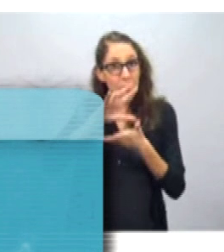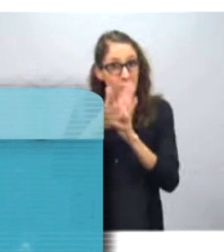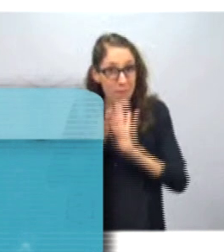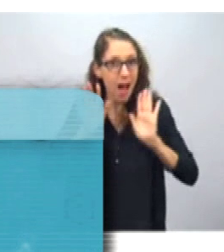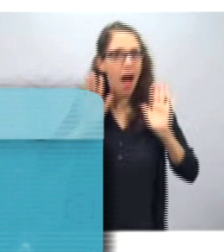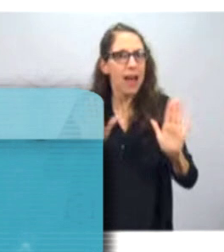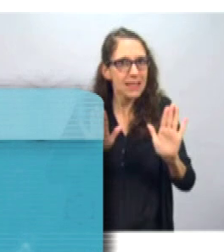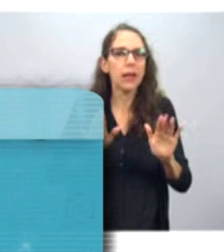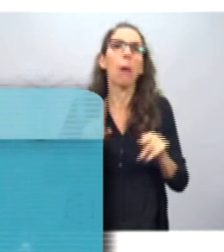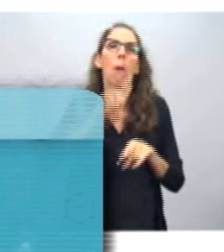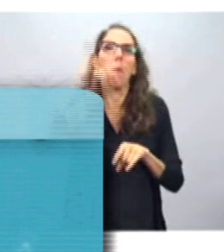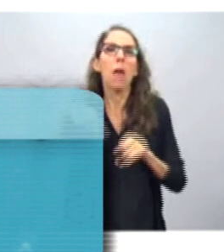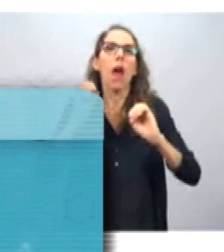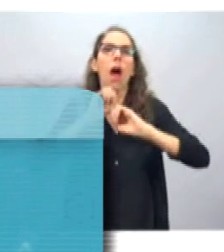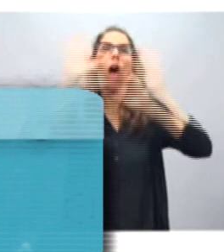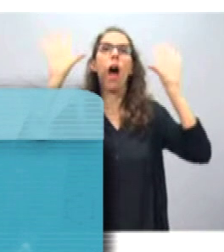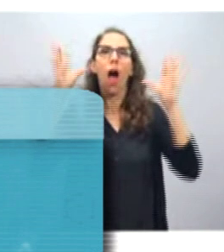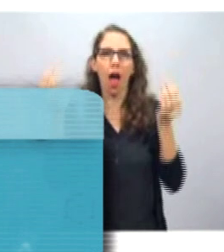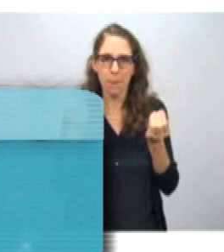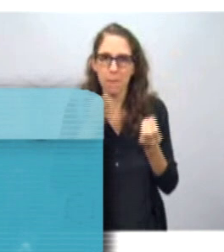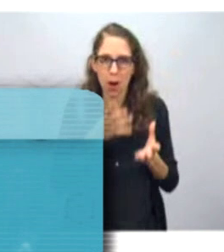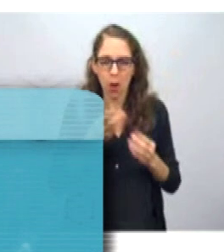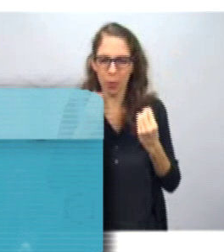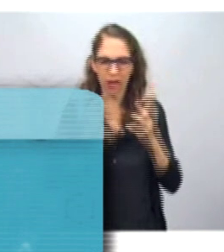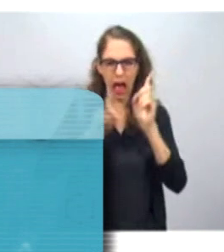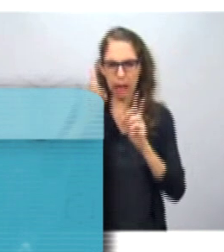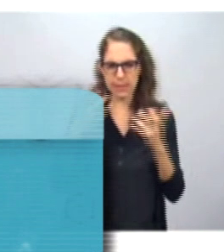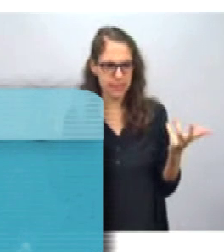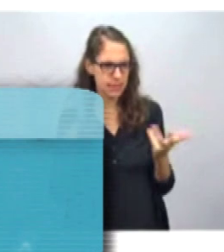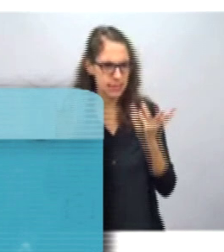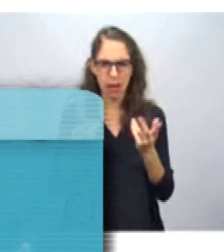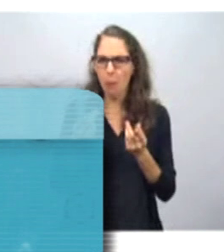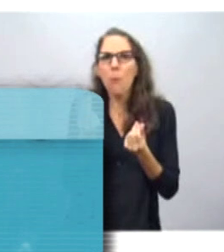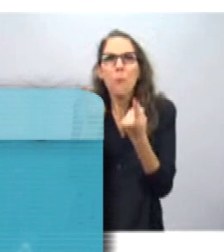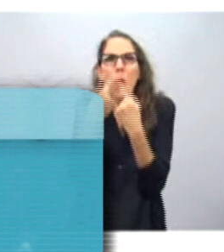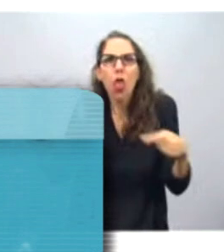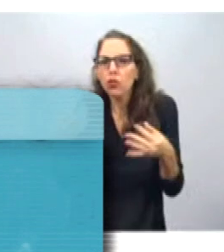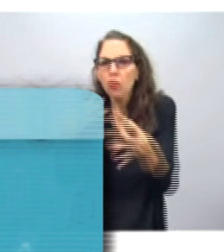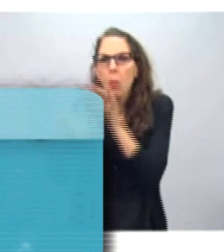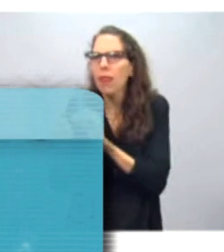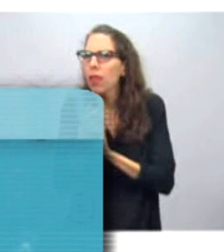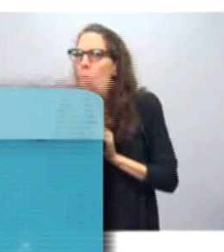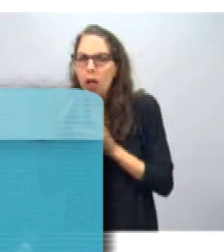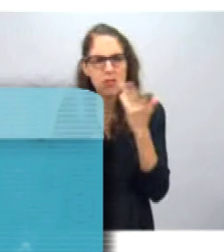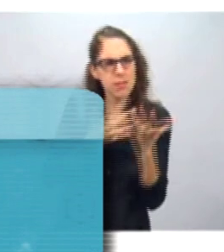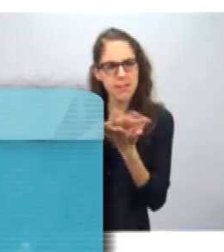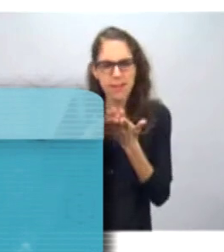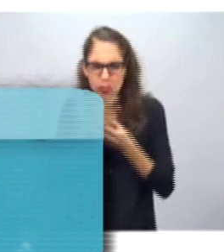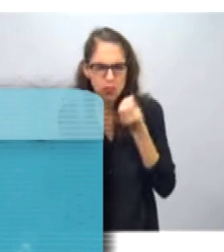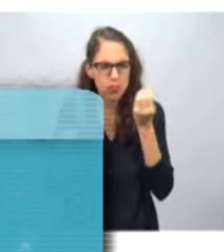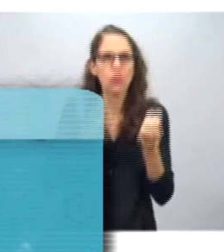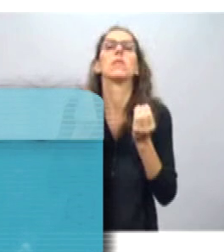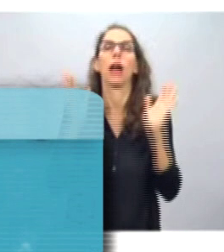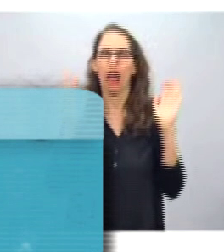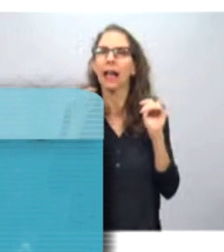las variables de incógnita, una de las variables de incertidumbre, que es el precio del producto, y por lo tanto es una línea que en todos